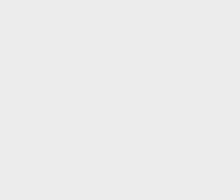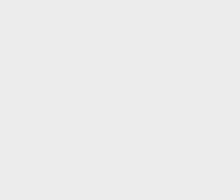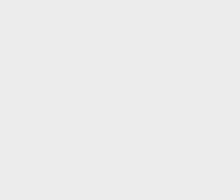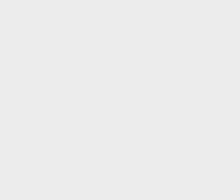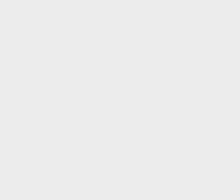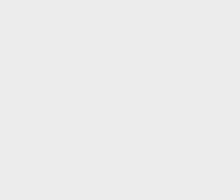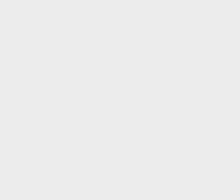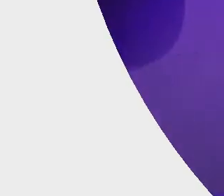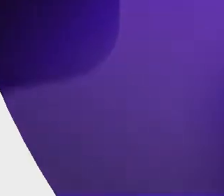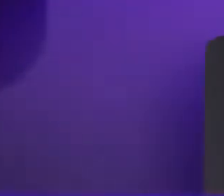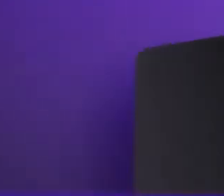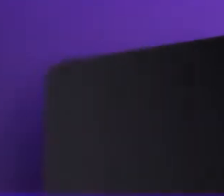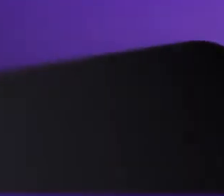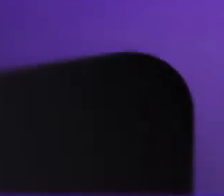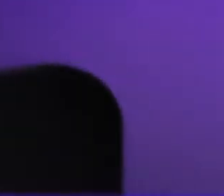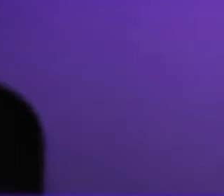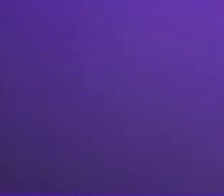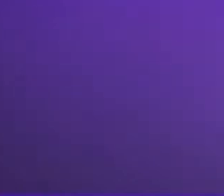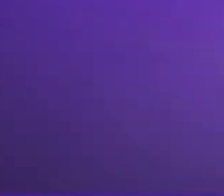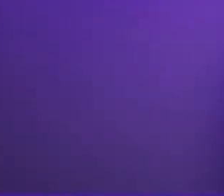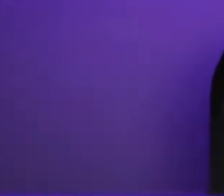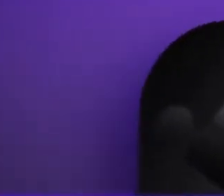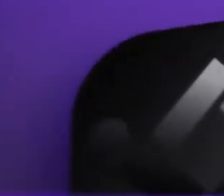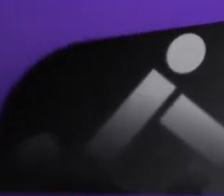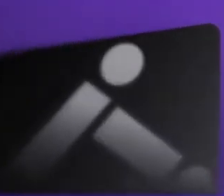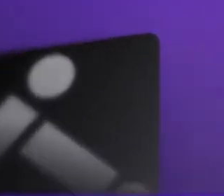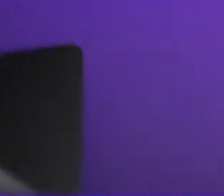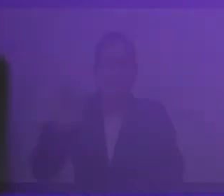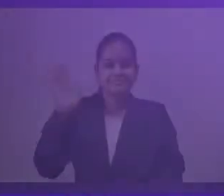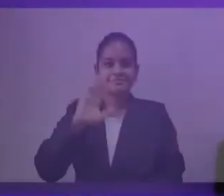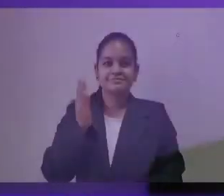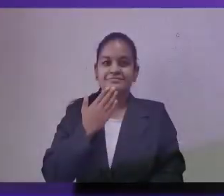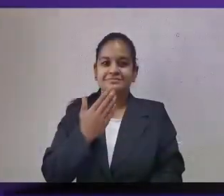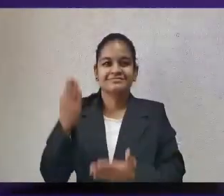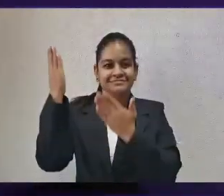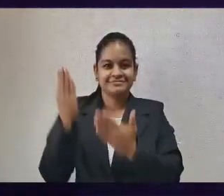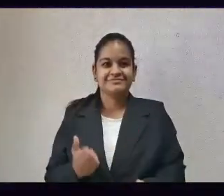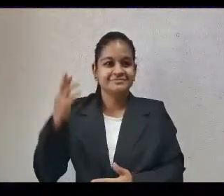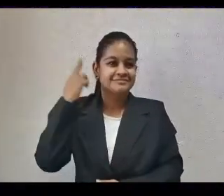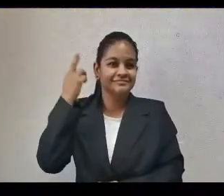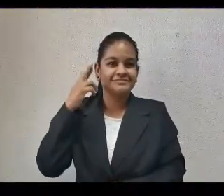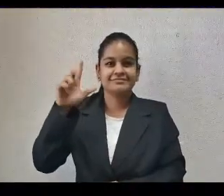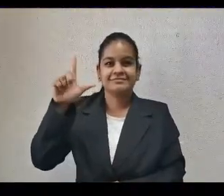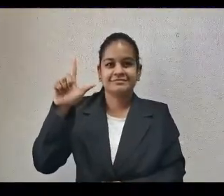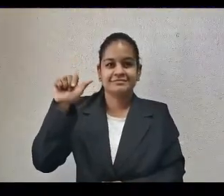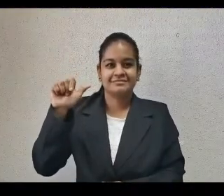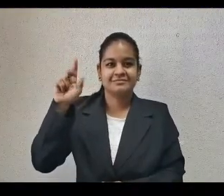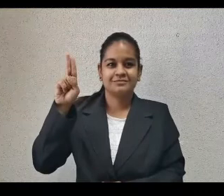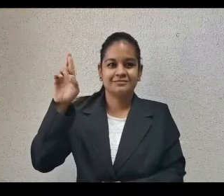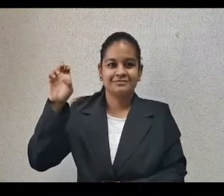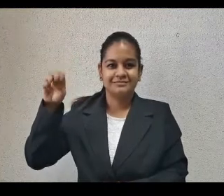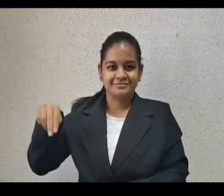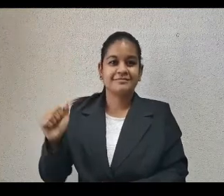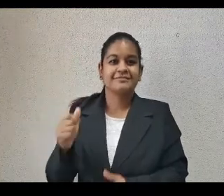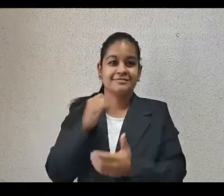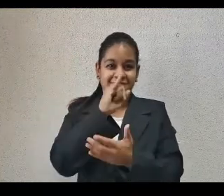Los temas democrático-electorales al alcance de la ciudadanía. Hola, ¿qué tal? Bienvenidos a su programa La Urna, producción